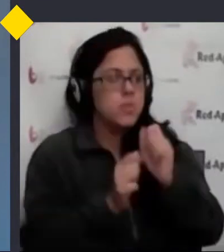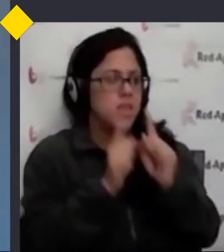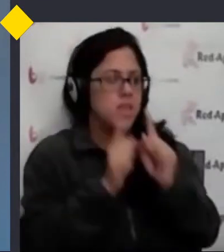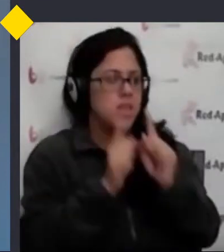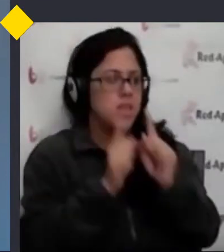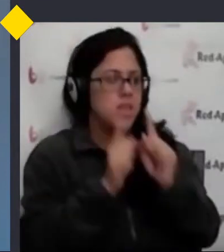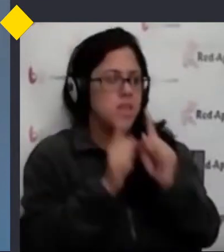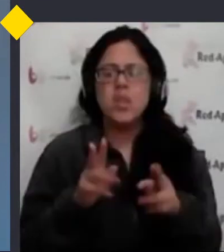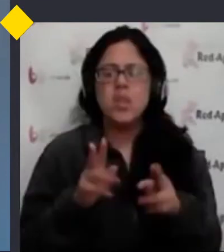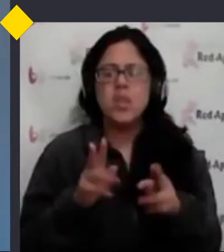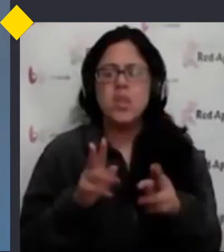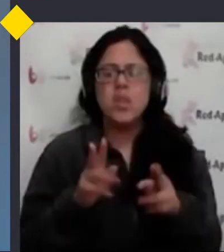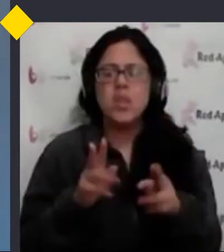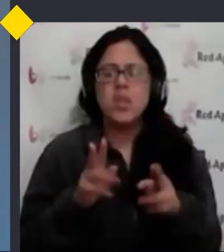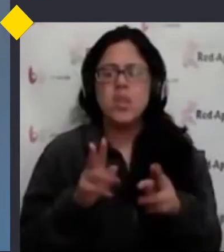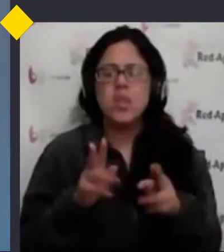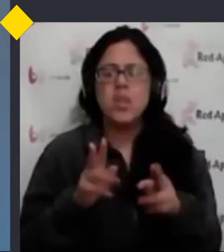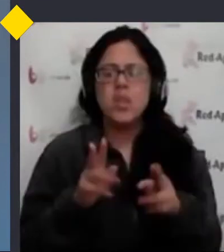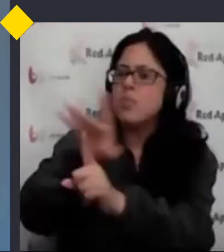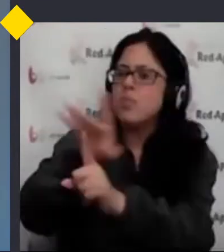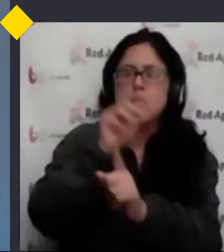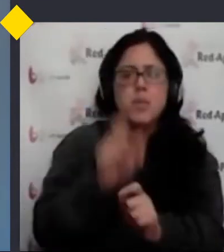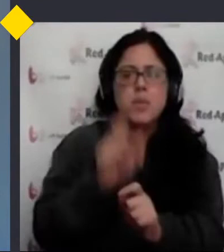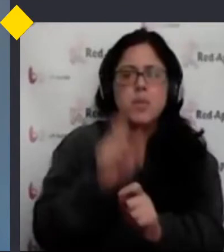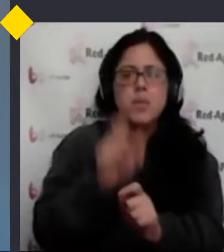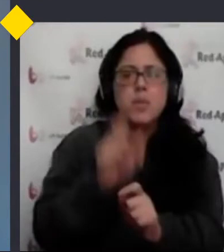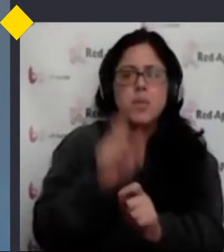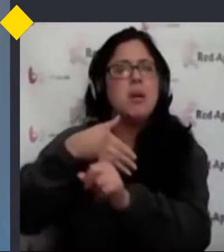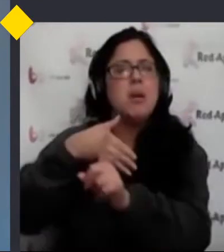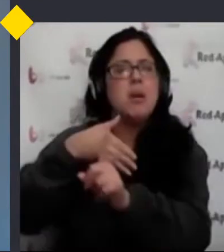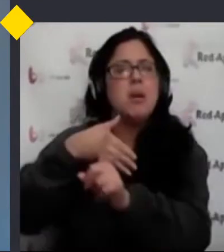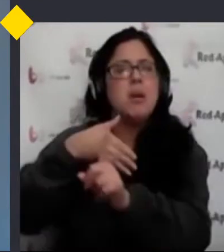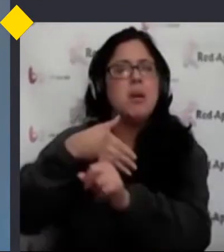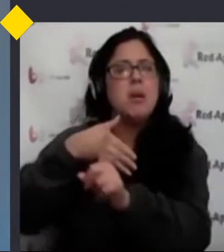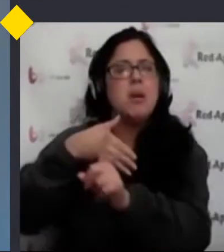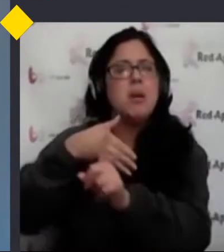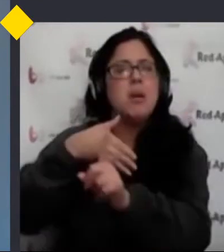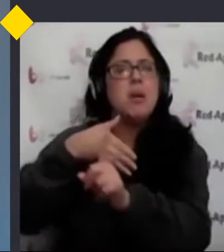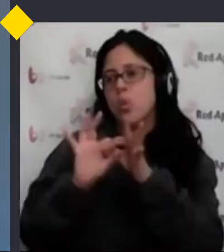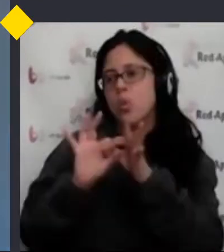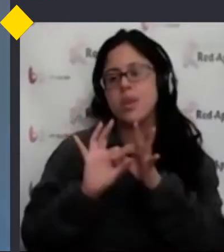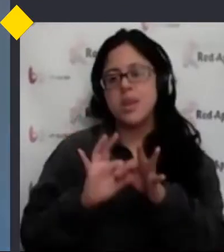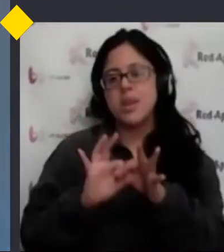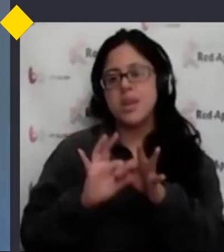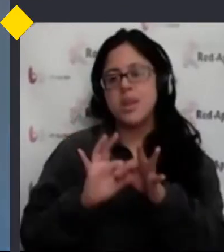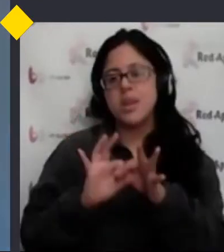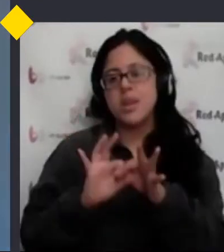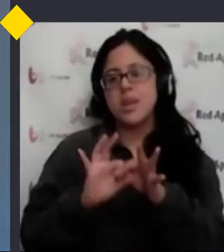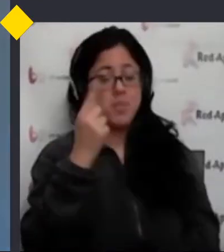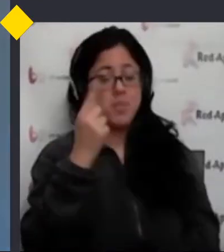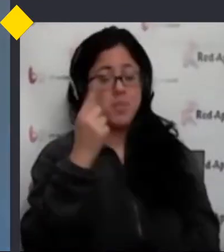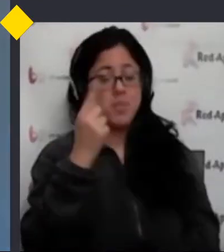por jugármela por alguien que nadie quiere? Muchas gracias. Mira, de esta primera parte creo que salieron un montón